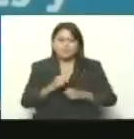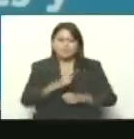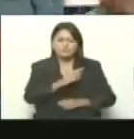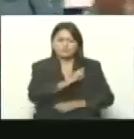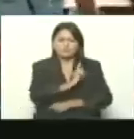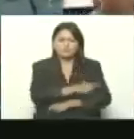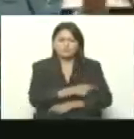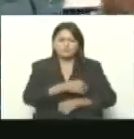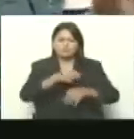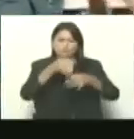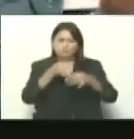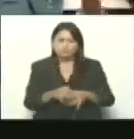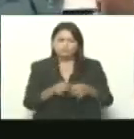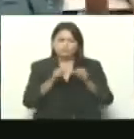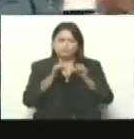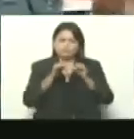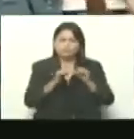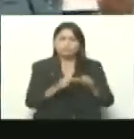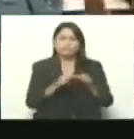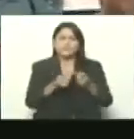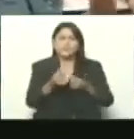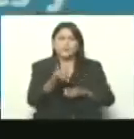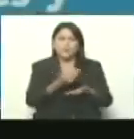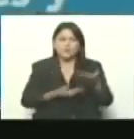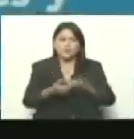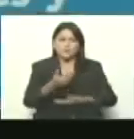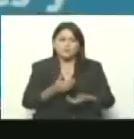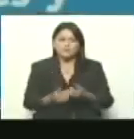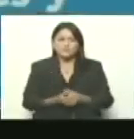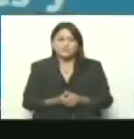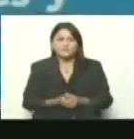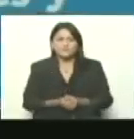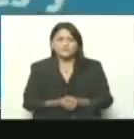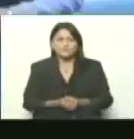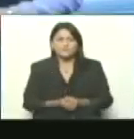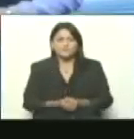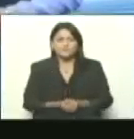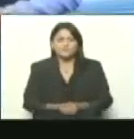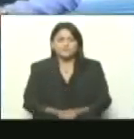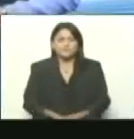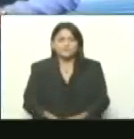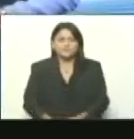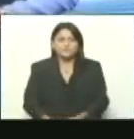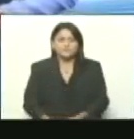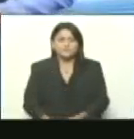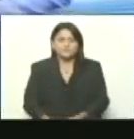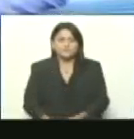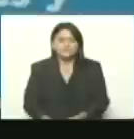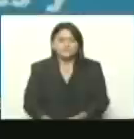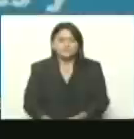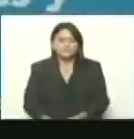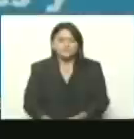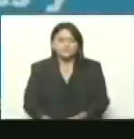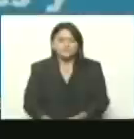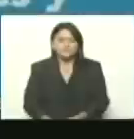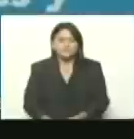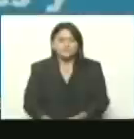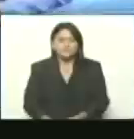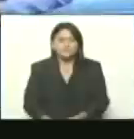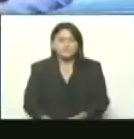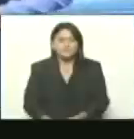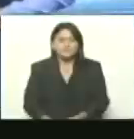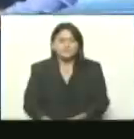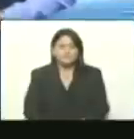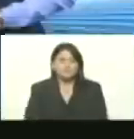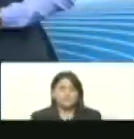económico. Indigna. Esto indigna, María Antonieta. Lo indigna uno. Así es,